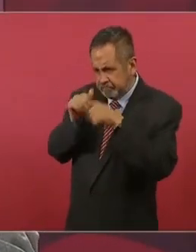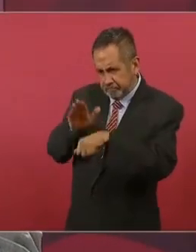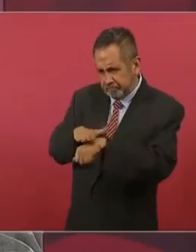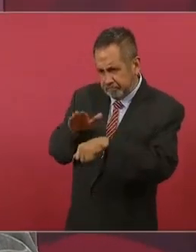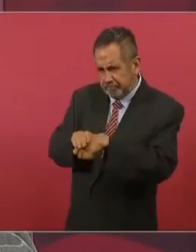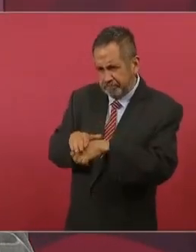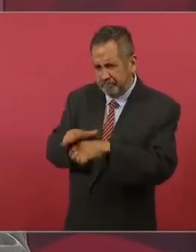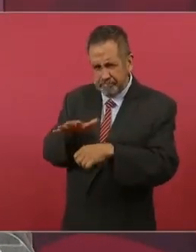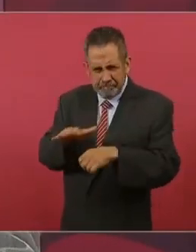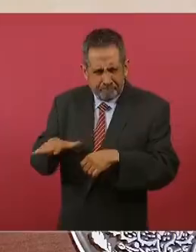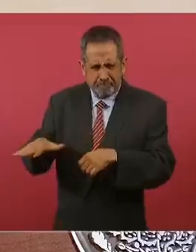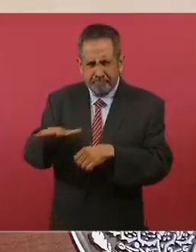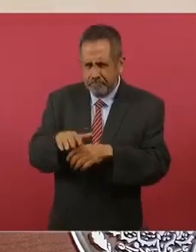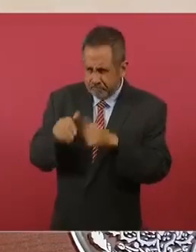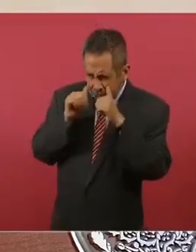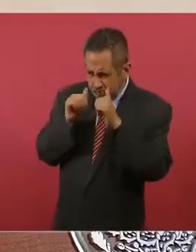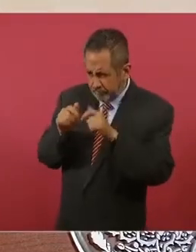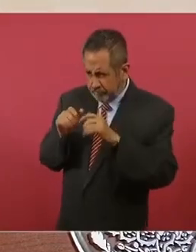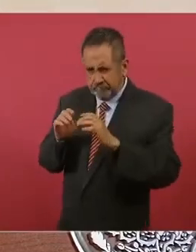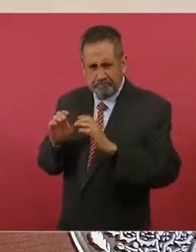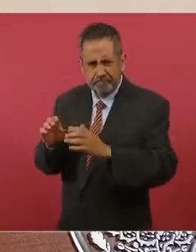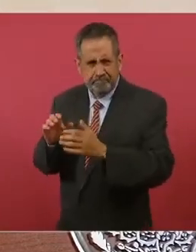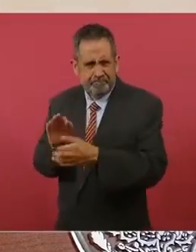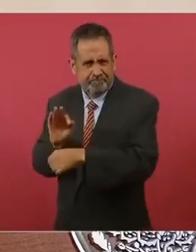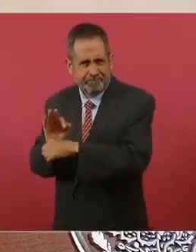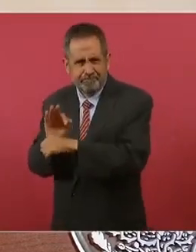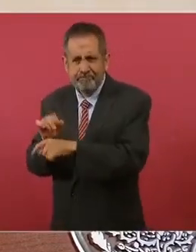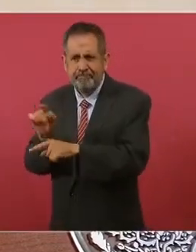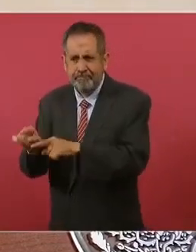Abajo, abajo, abajo, abajo.